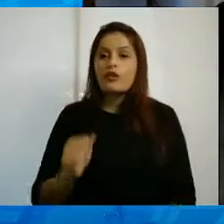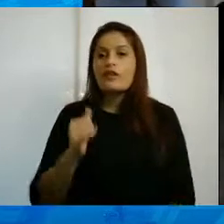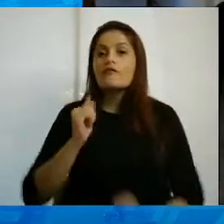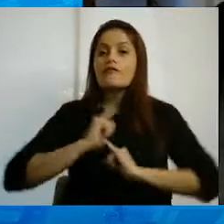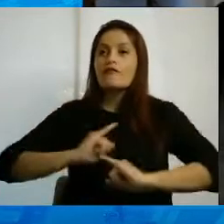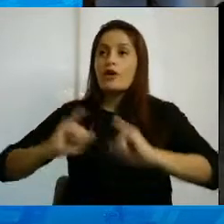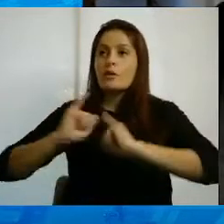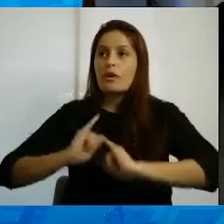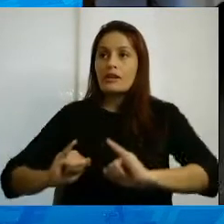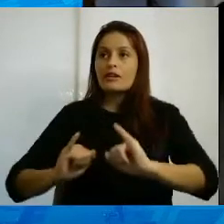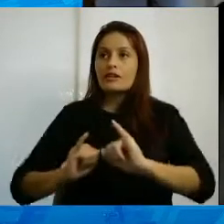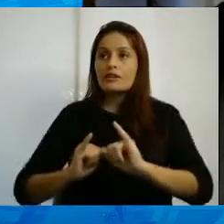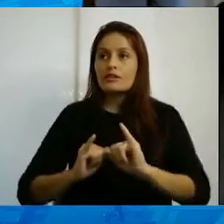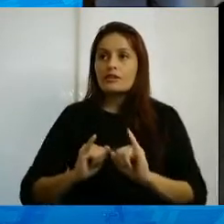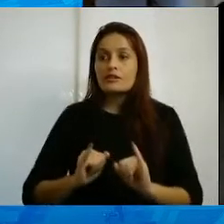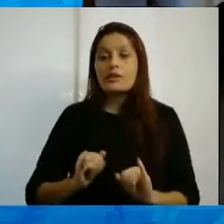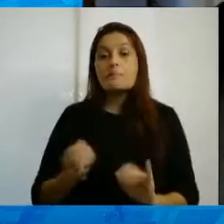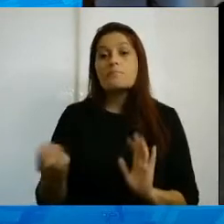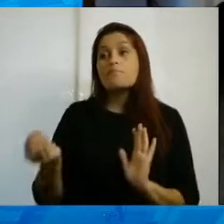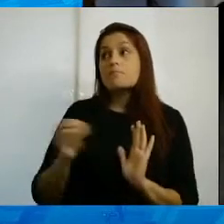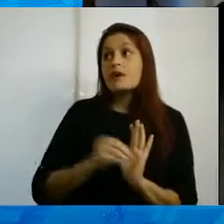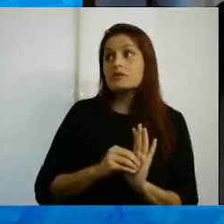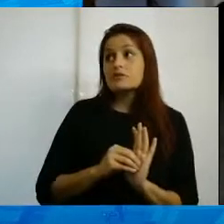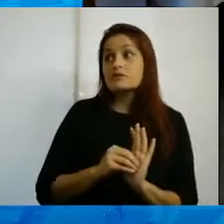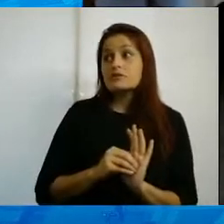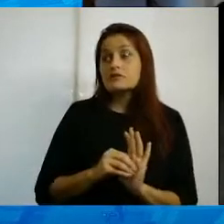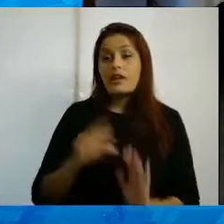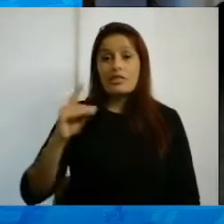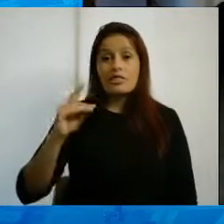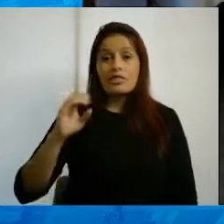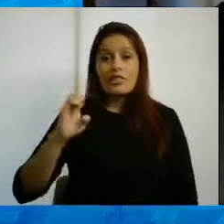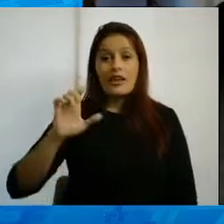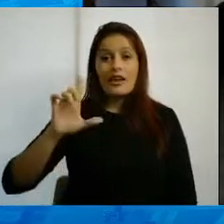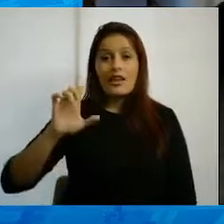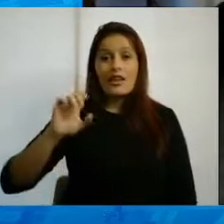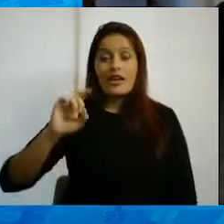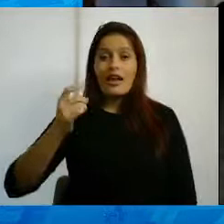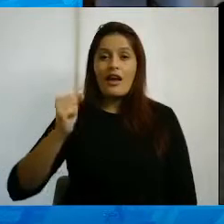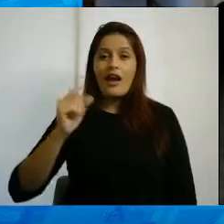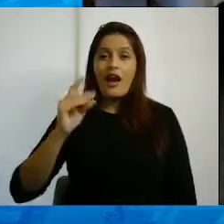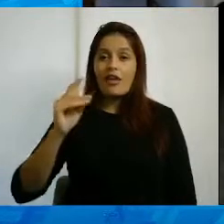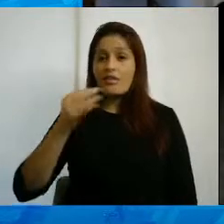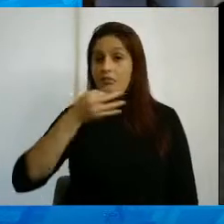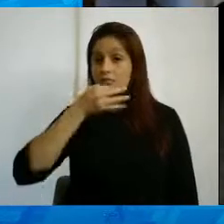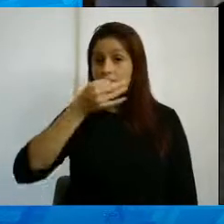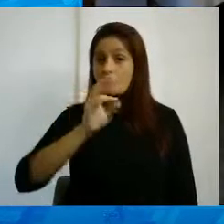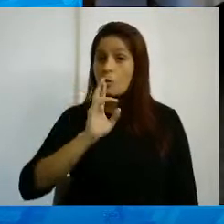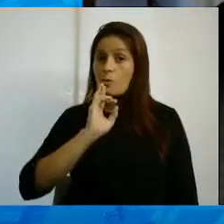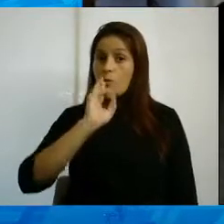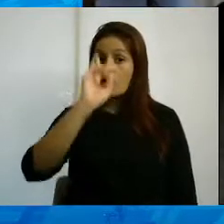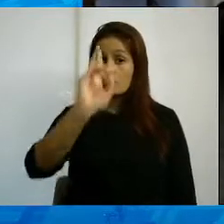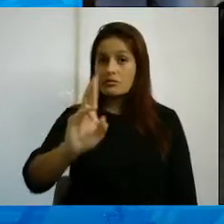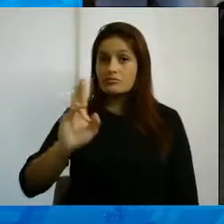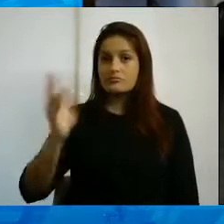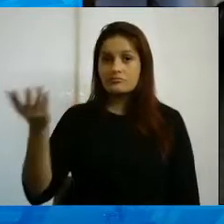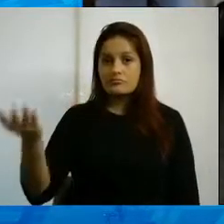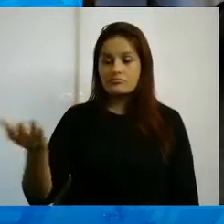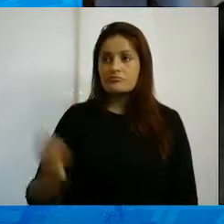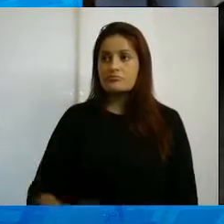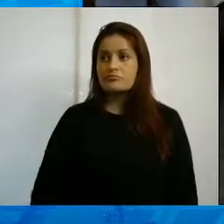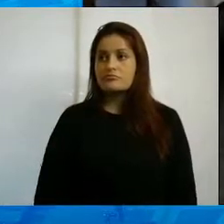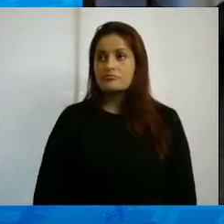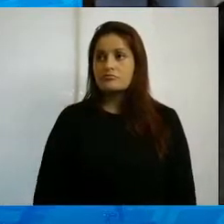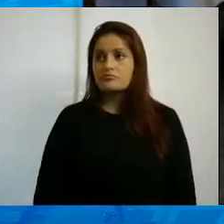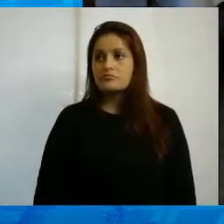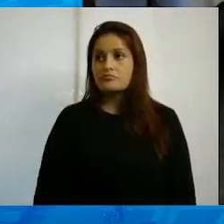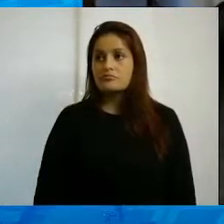esto. Delegadas, ¿le gustaría hacer algún comentario sobre ya sea el MOP y